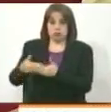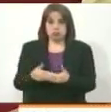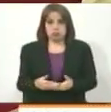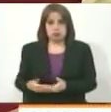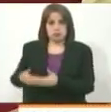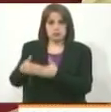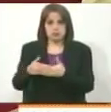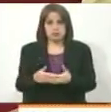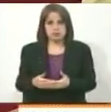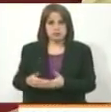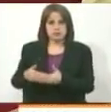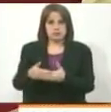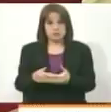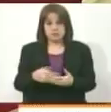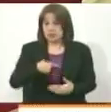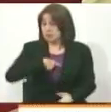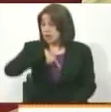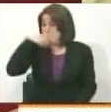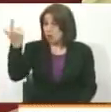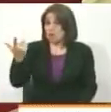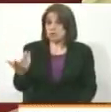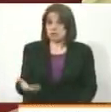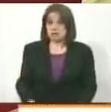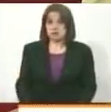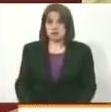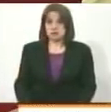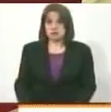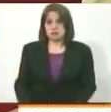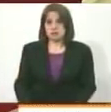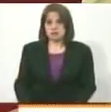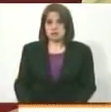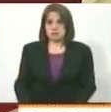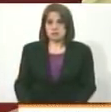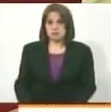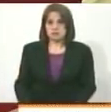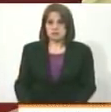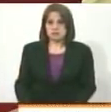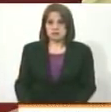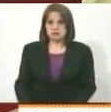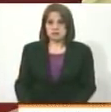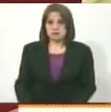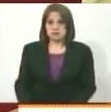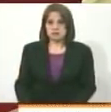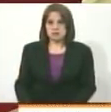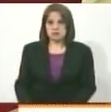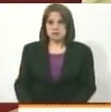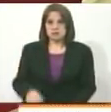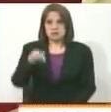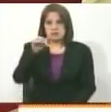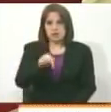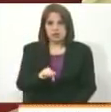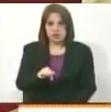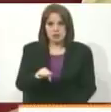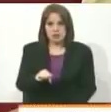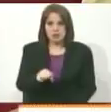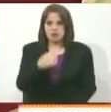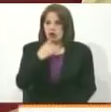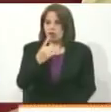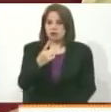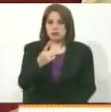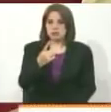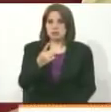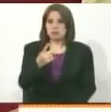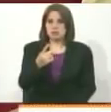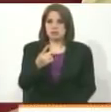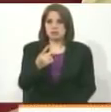Unidos. Eso es vergonzoso. Es vergonzoso. Y aquí uno veía